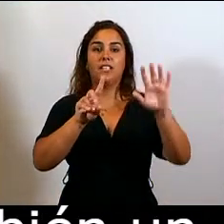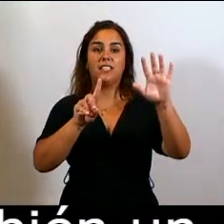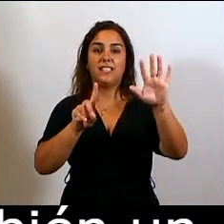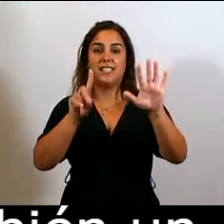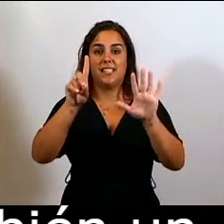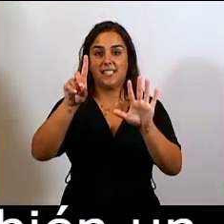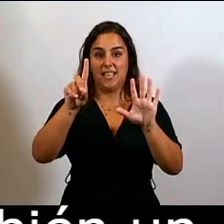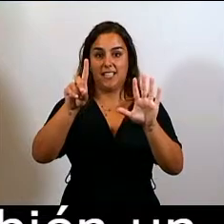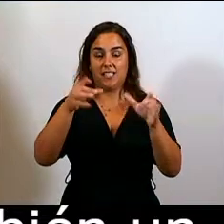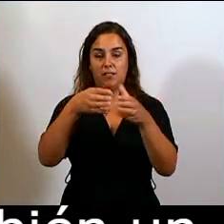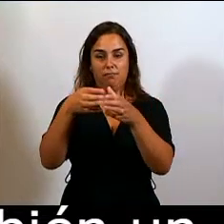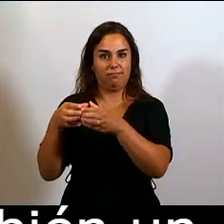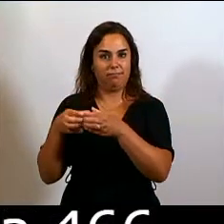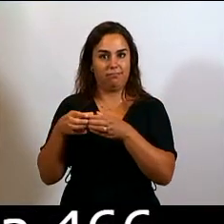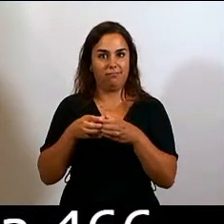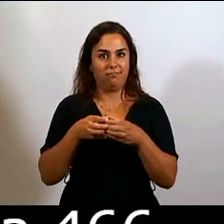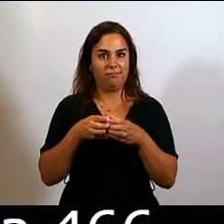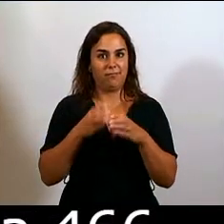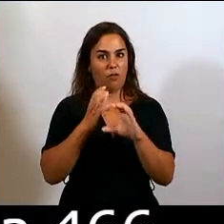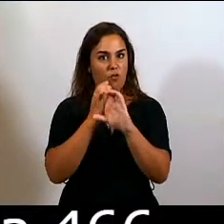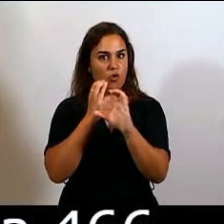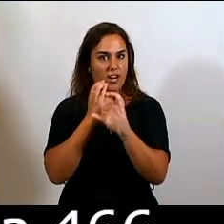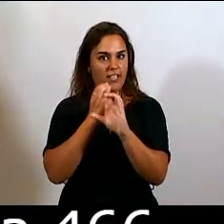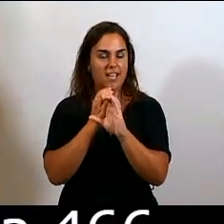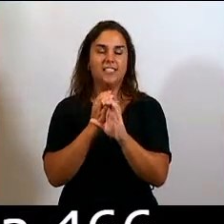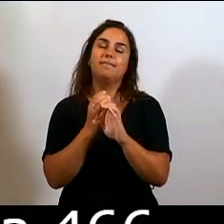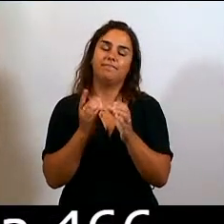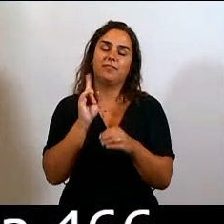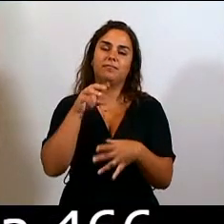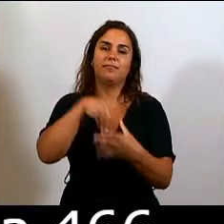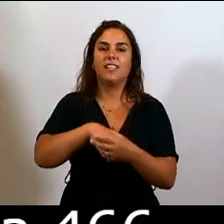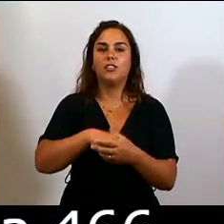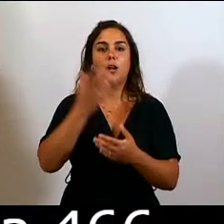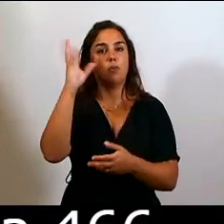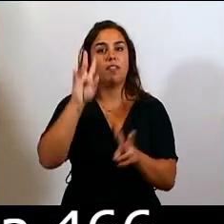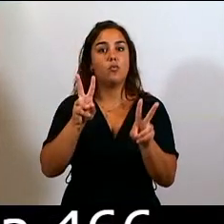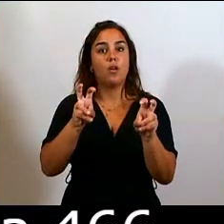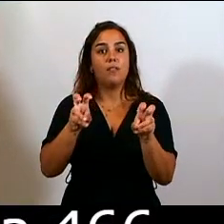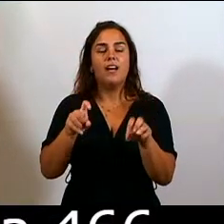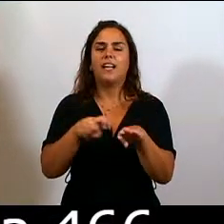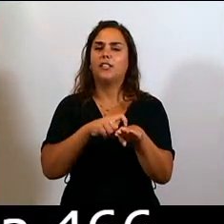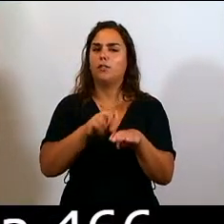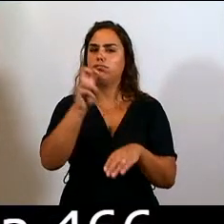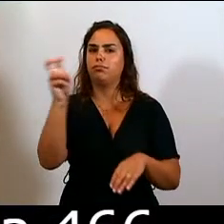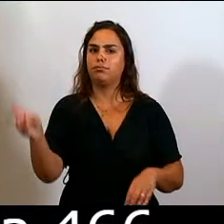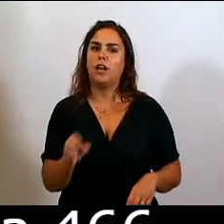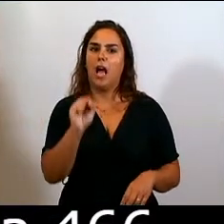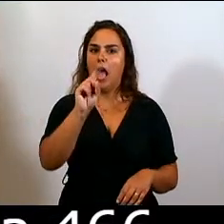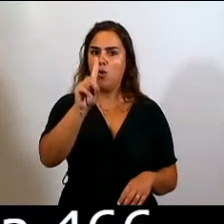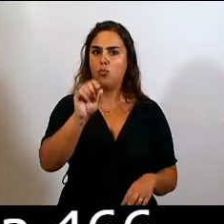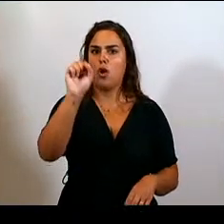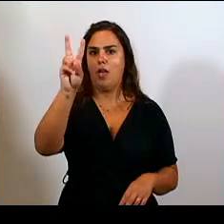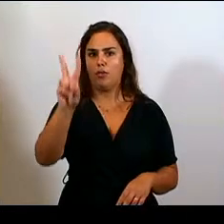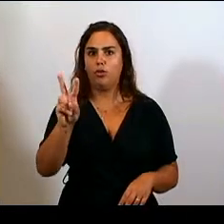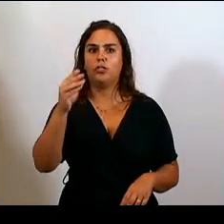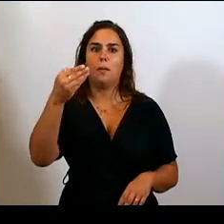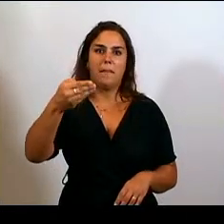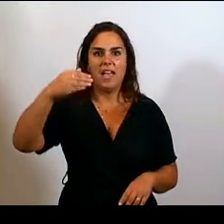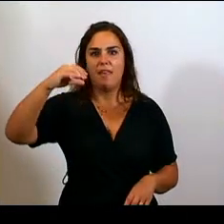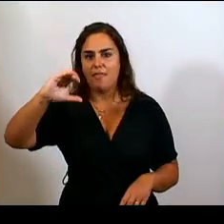466 unidades, incluyendo nuevas ambulancias de diferentes categorías, A1, A2, B y